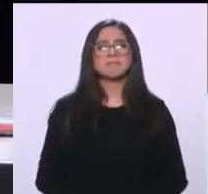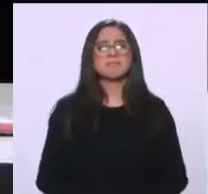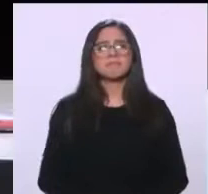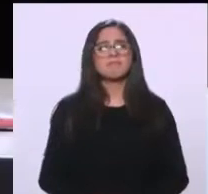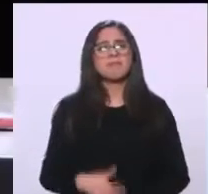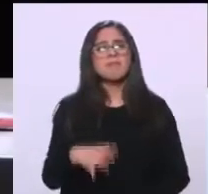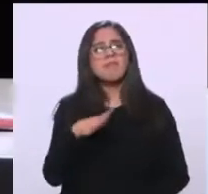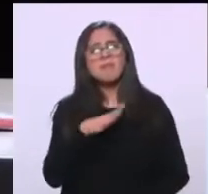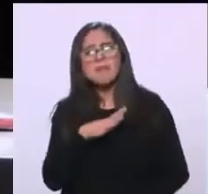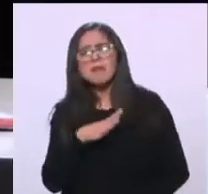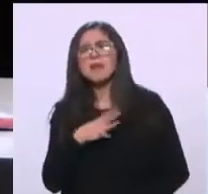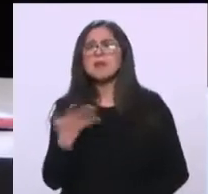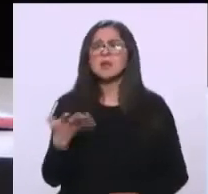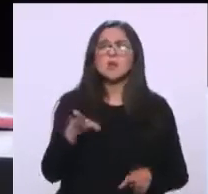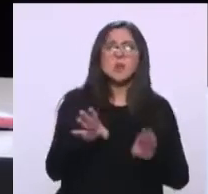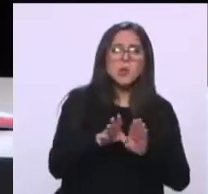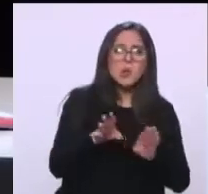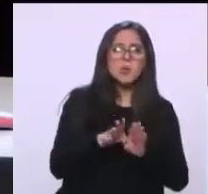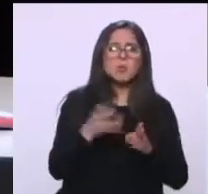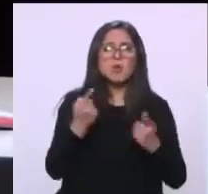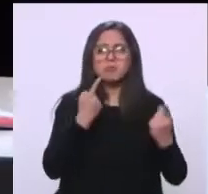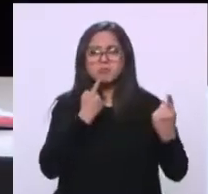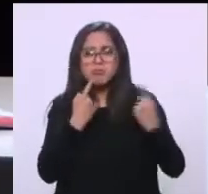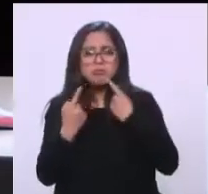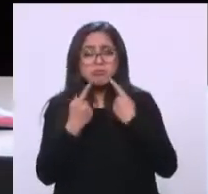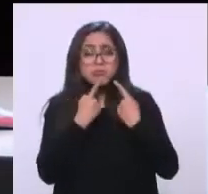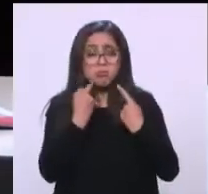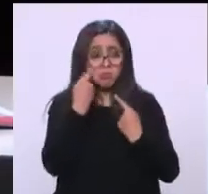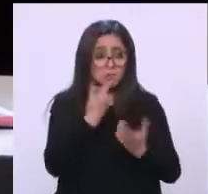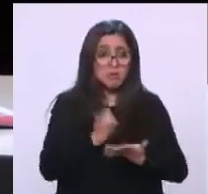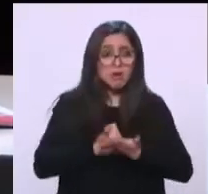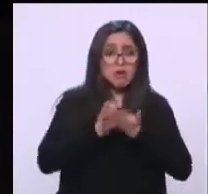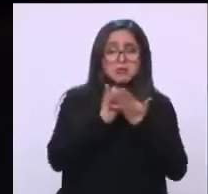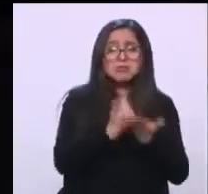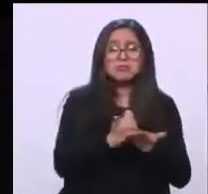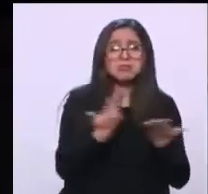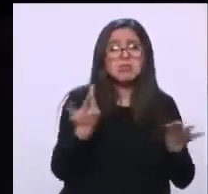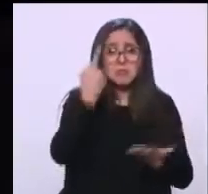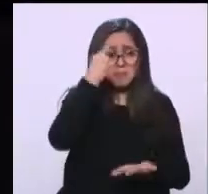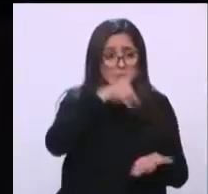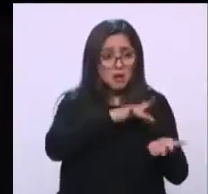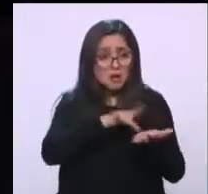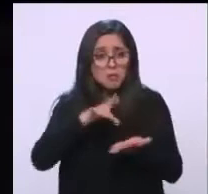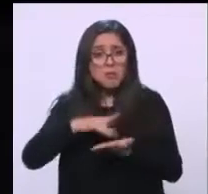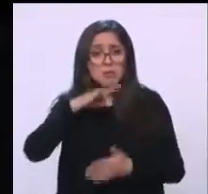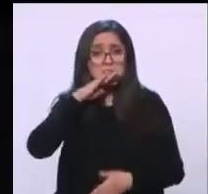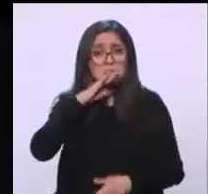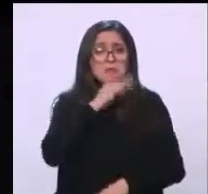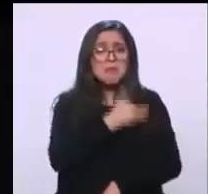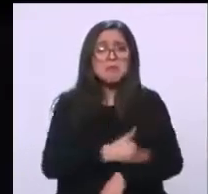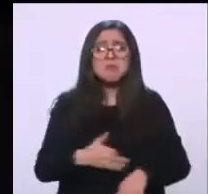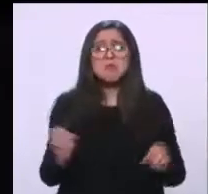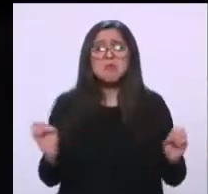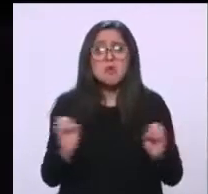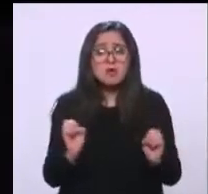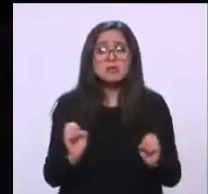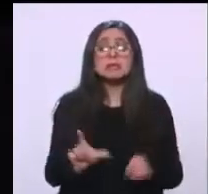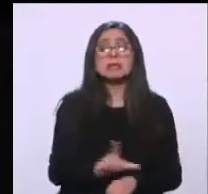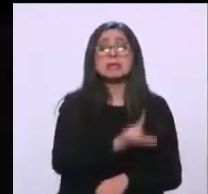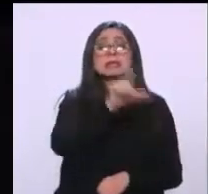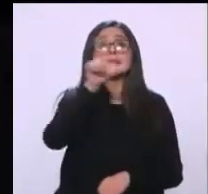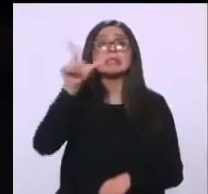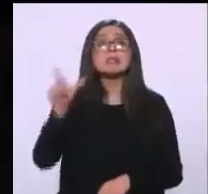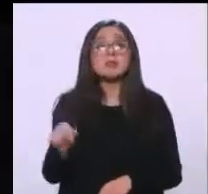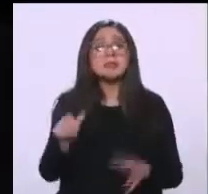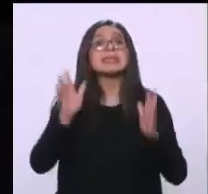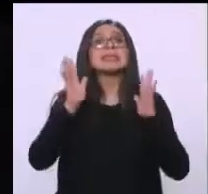negociaciones no fructíferas, digamos, en la consideración de esas madres de familia, pero después sí se da un